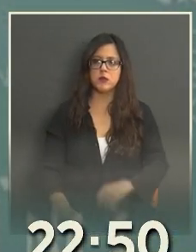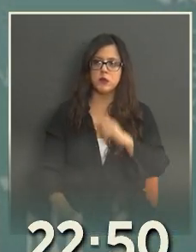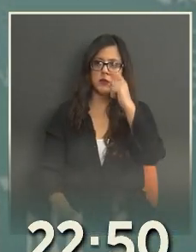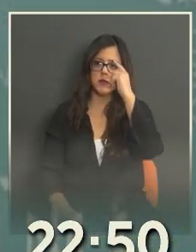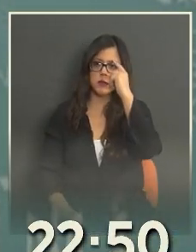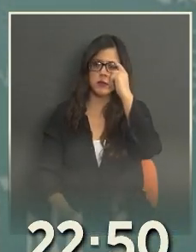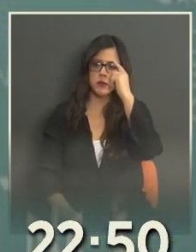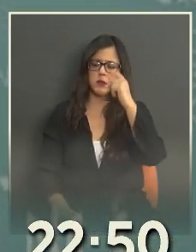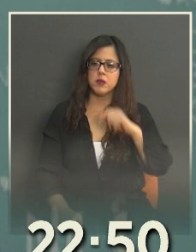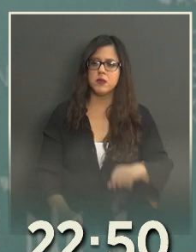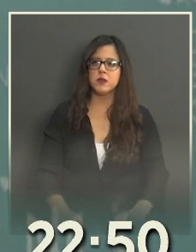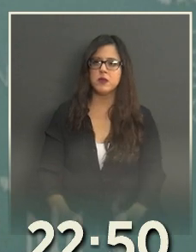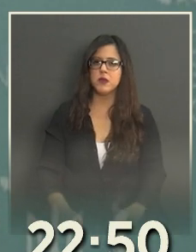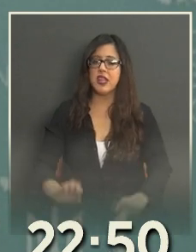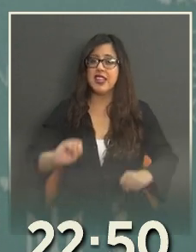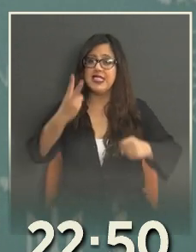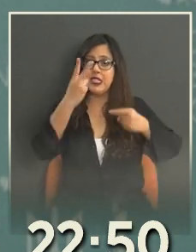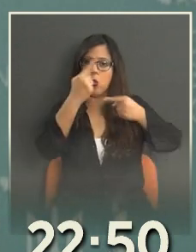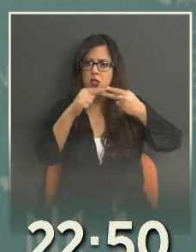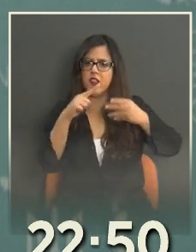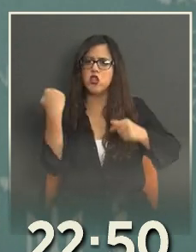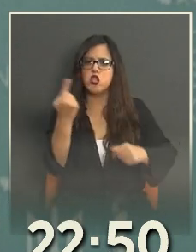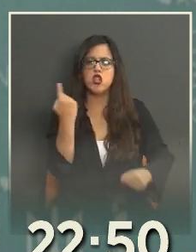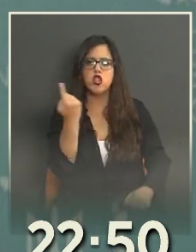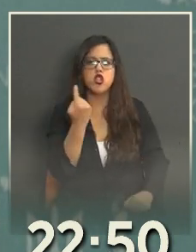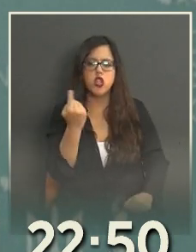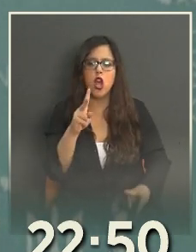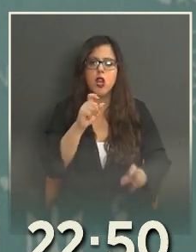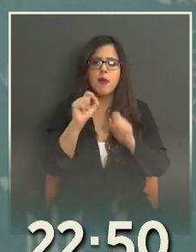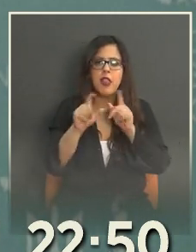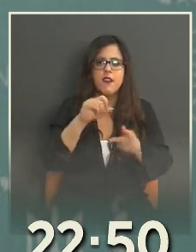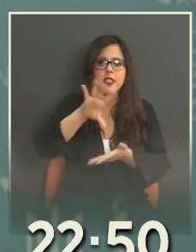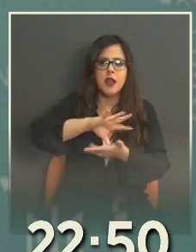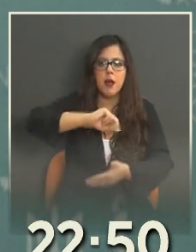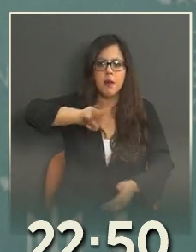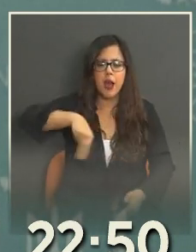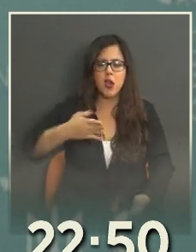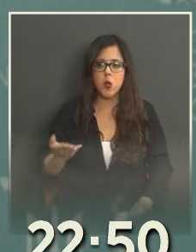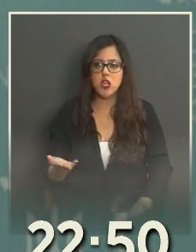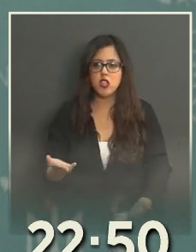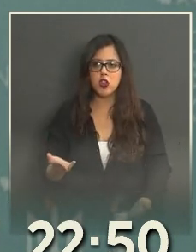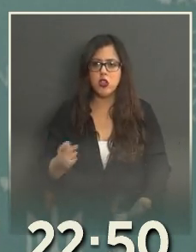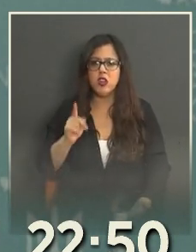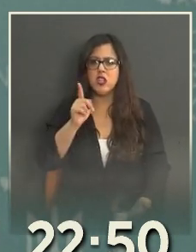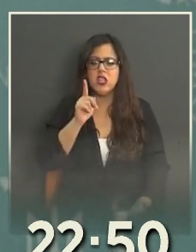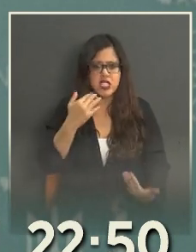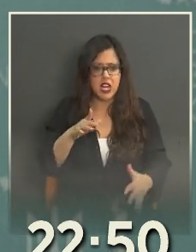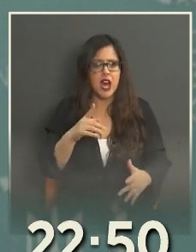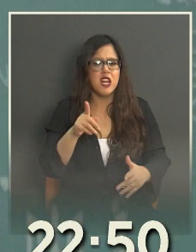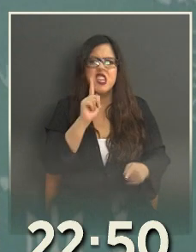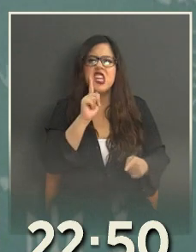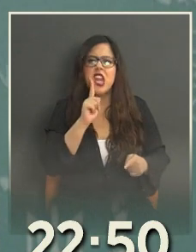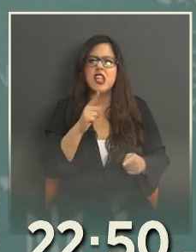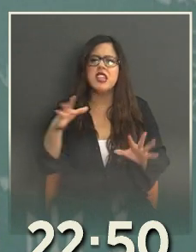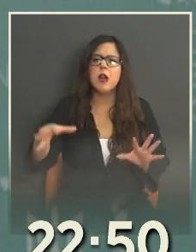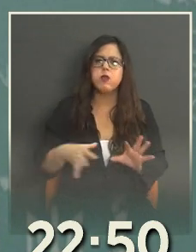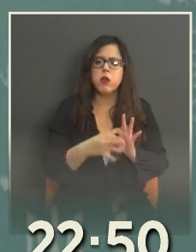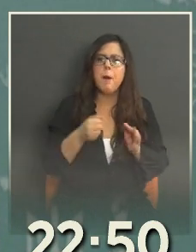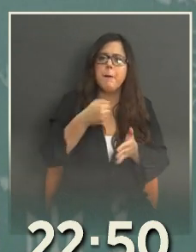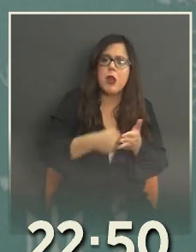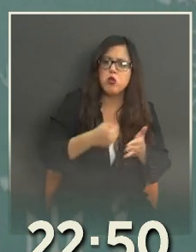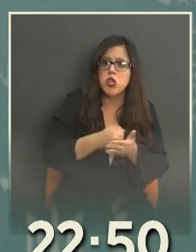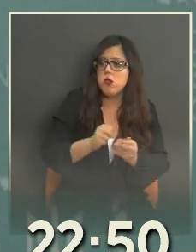por segunda vez nos quedamos solos en la defensa de nuestro país quién está dispuesto a luchar con nosotros ahora sinceramente nadie